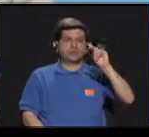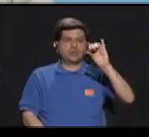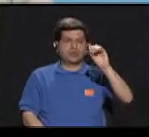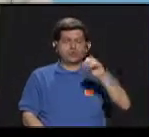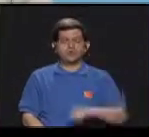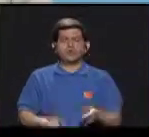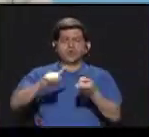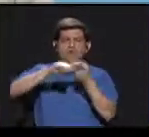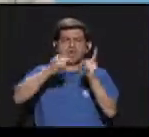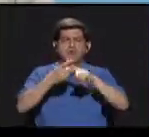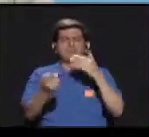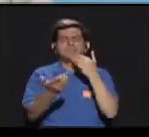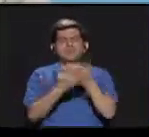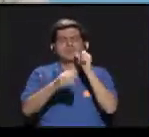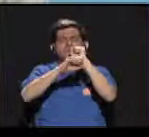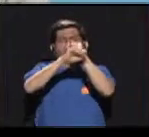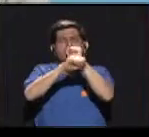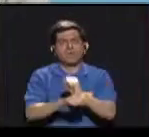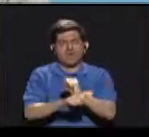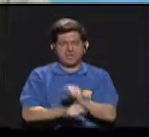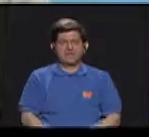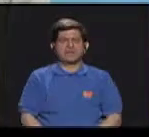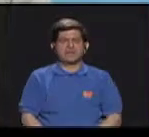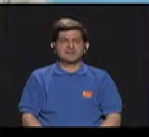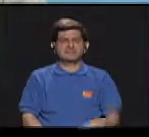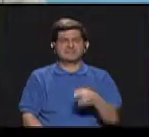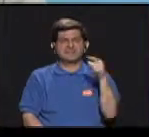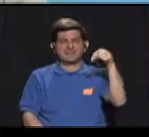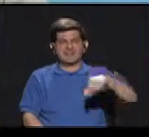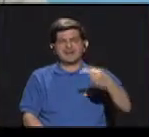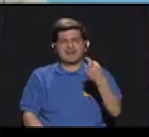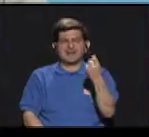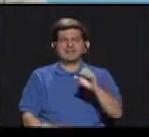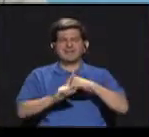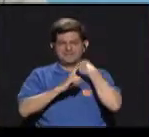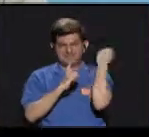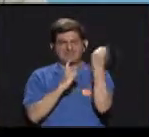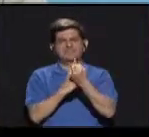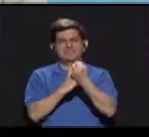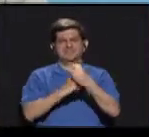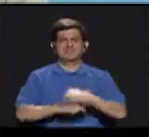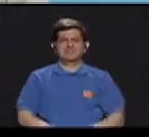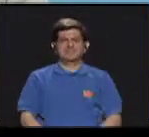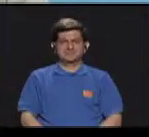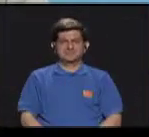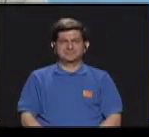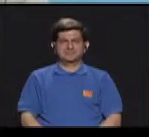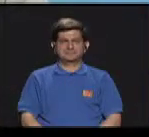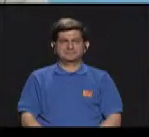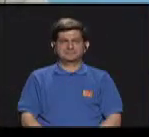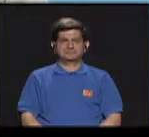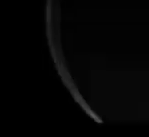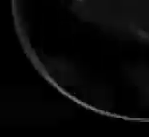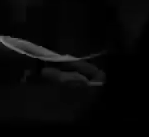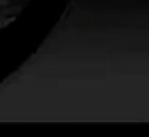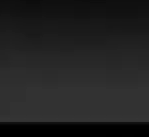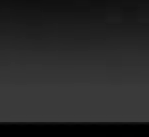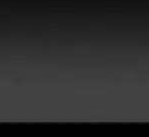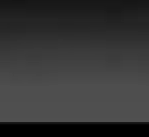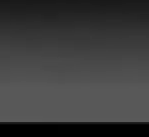hombre amigo de las buenas costumbres que echamos tan de menos en la sociedad actual. El Tío Antonio.